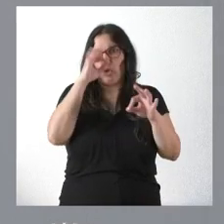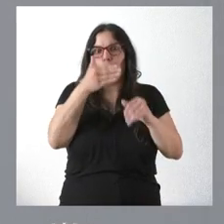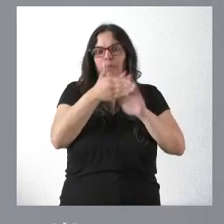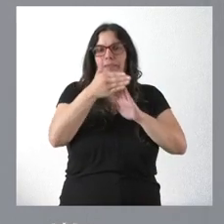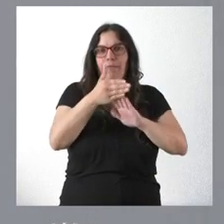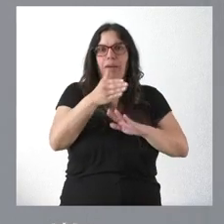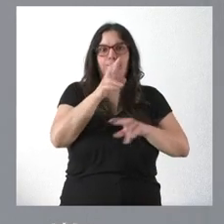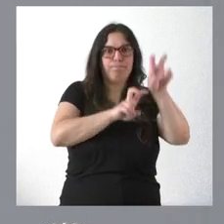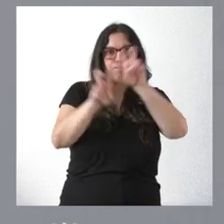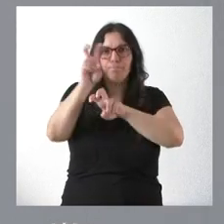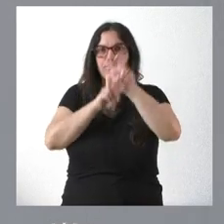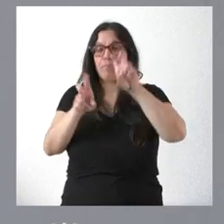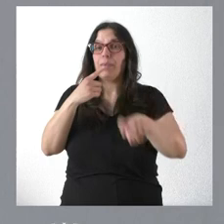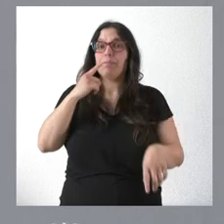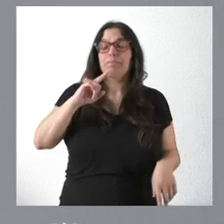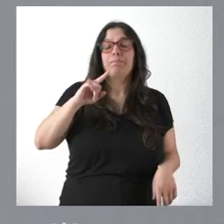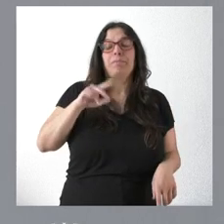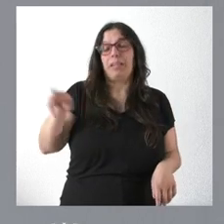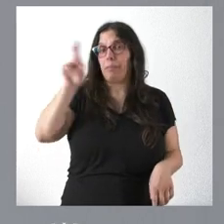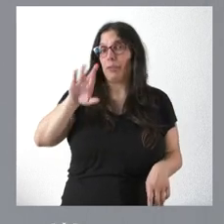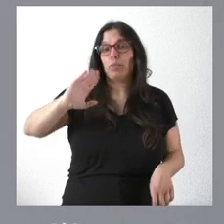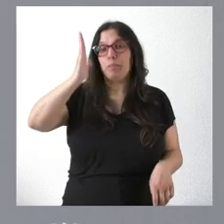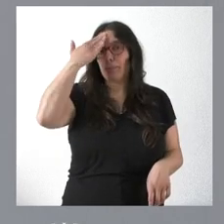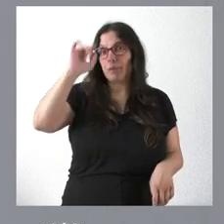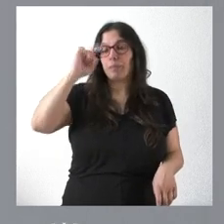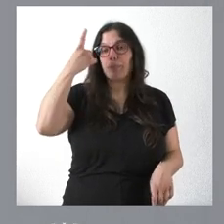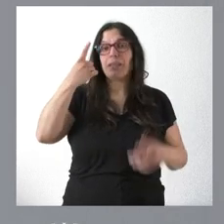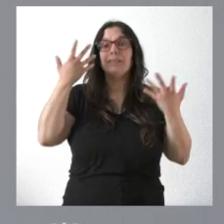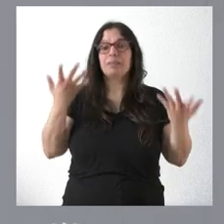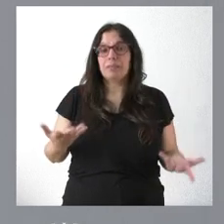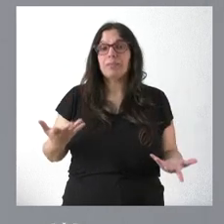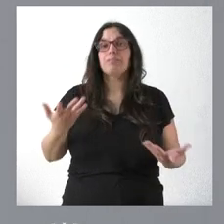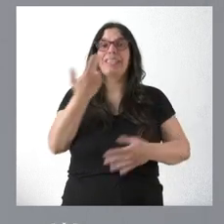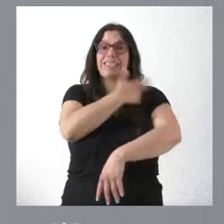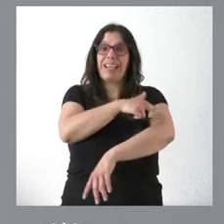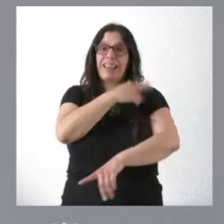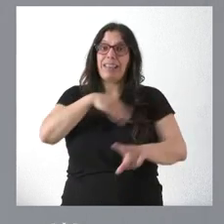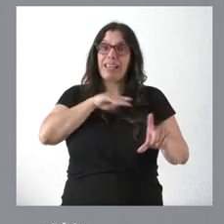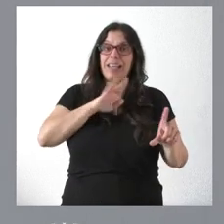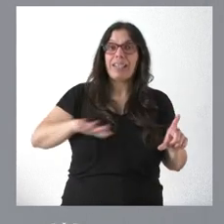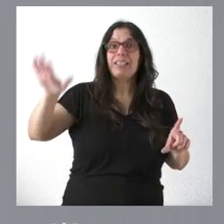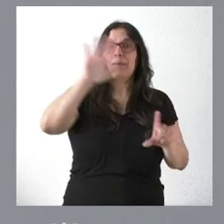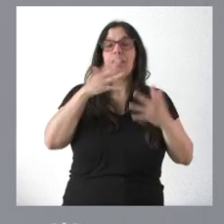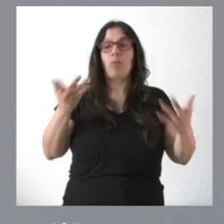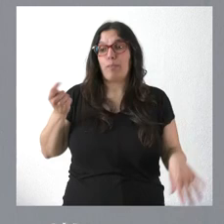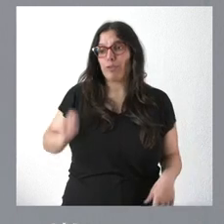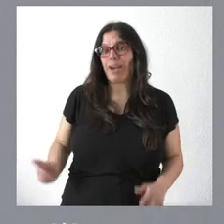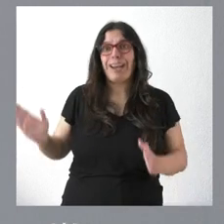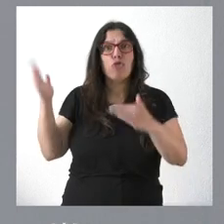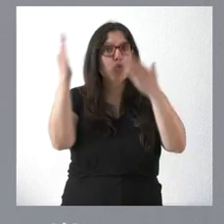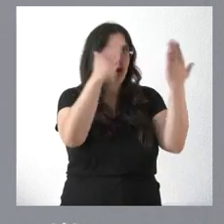seguir insistiendo en que el principal problema que en este momento tiene la sanidad en España es una falta de profesionales, que vemos,